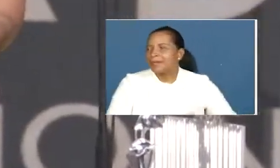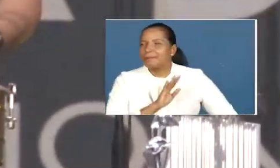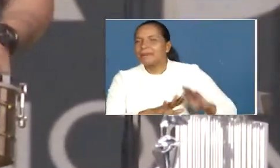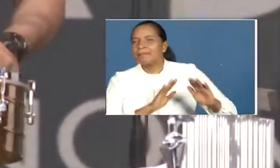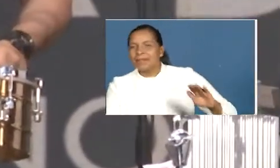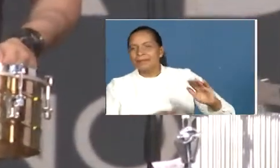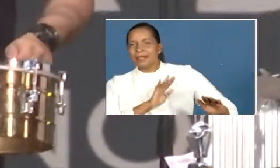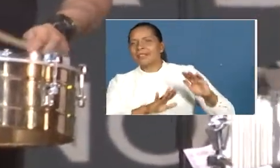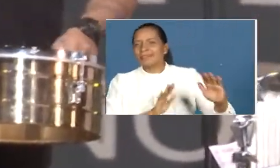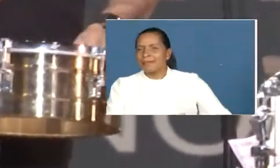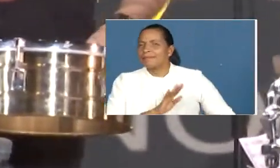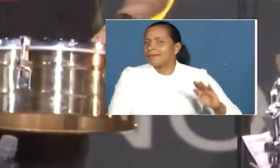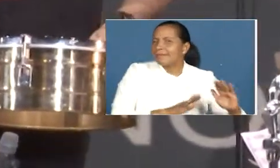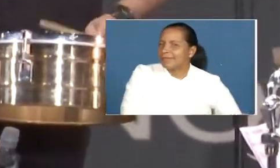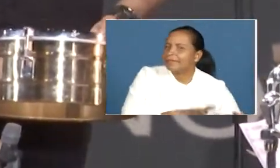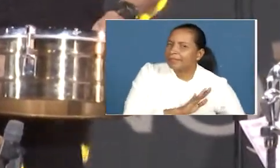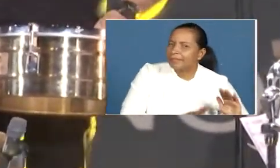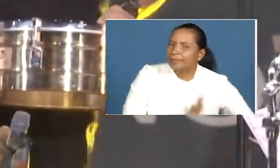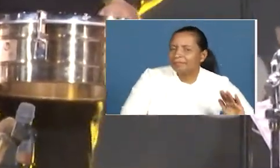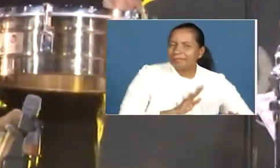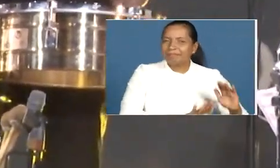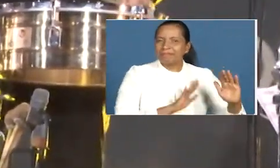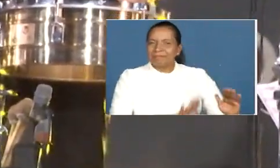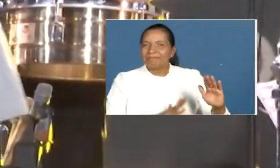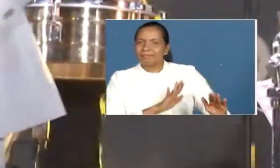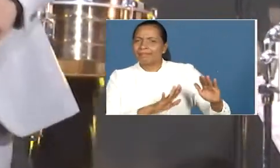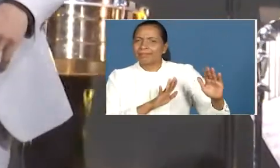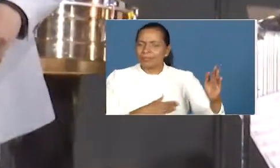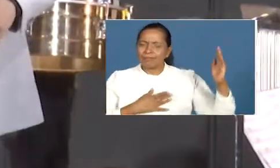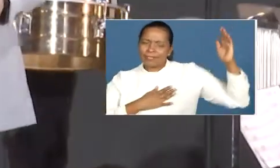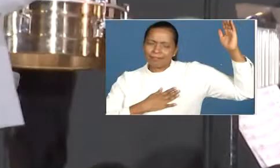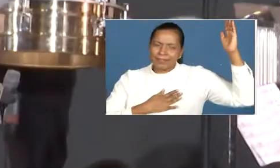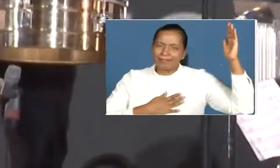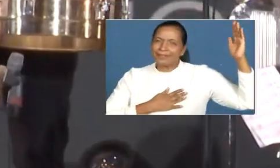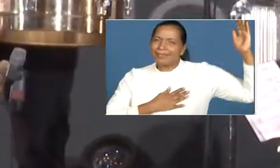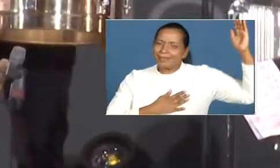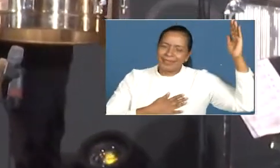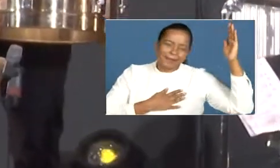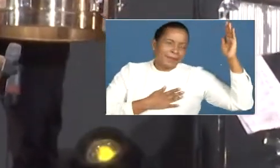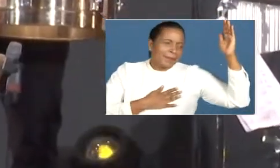alquiler para ella. ¿Y ahora qué vas a hacer?